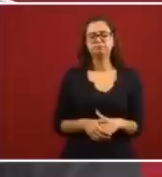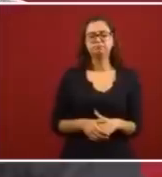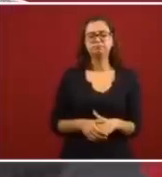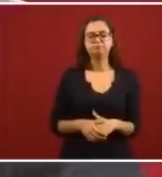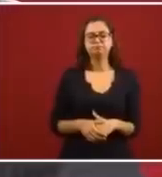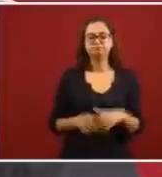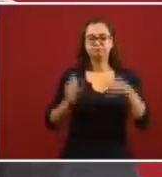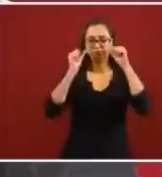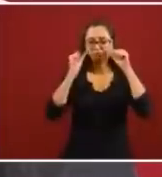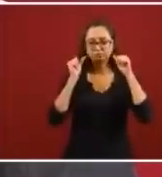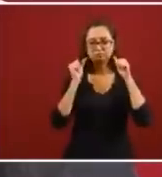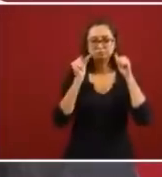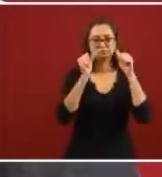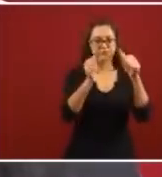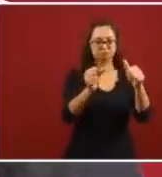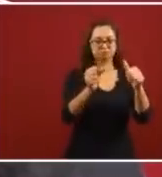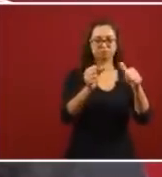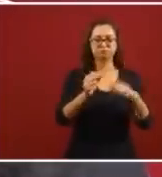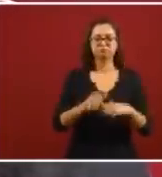atenderlos,